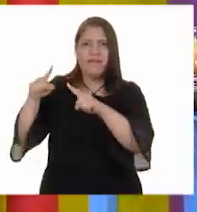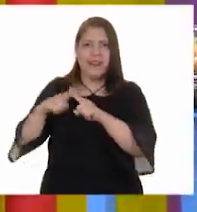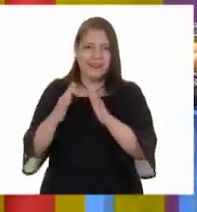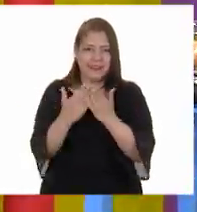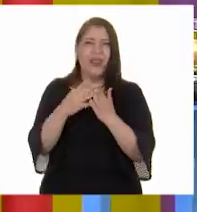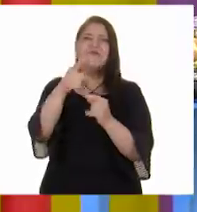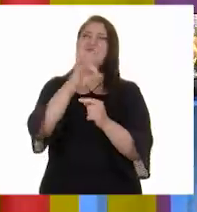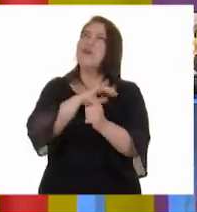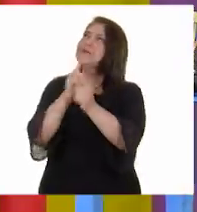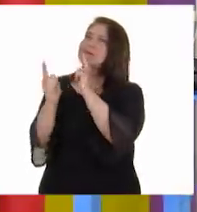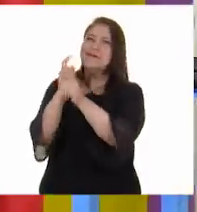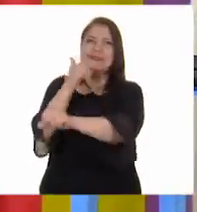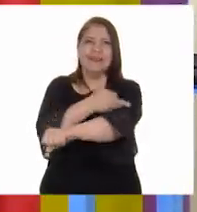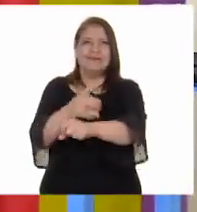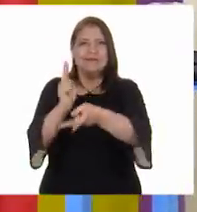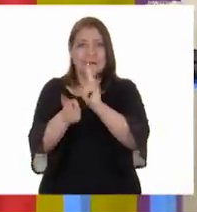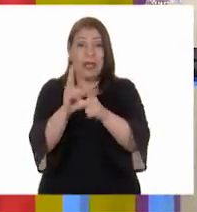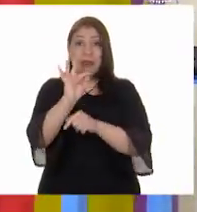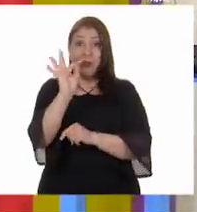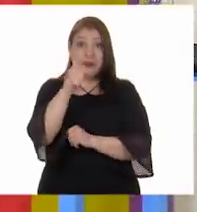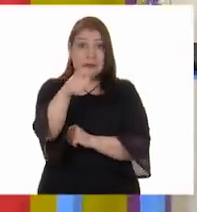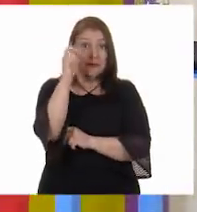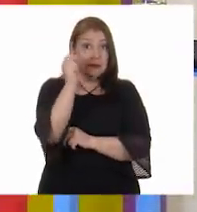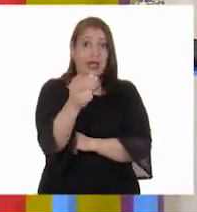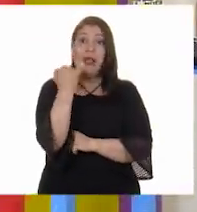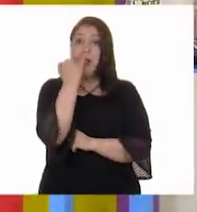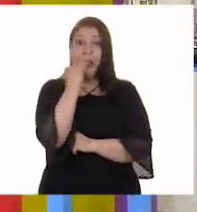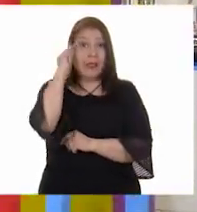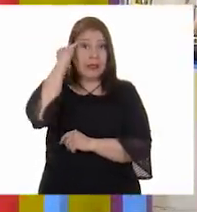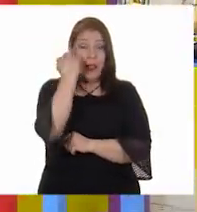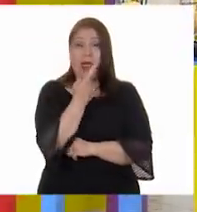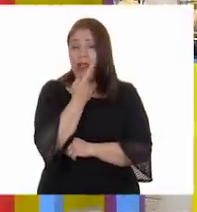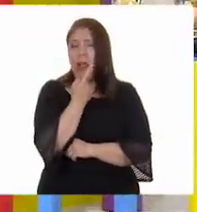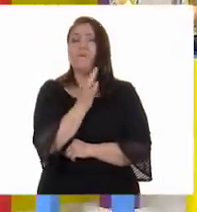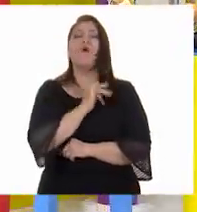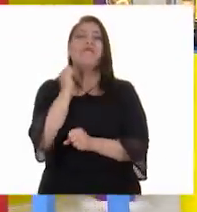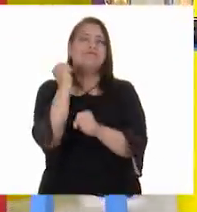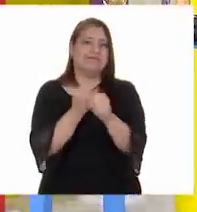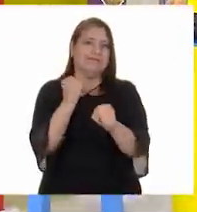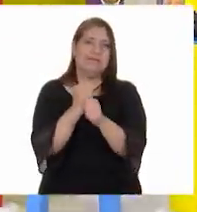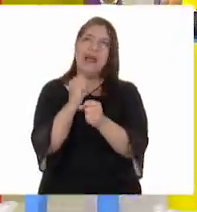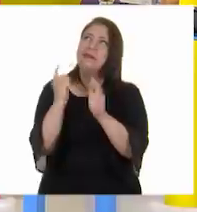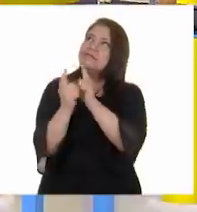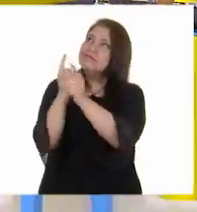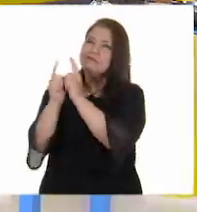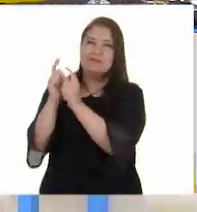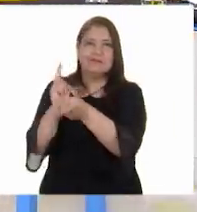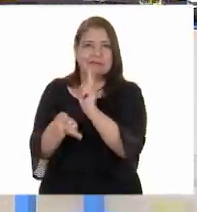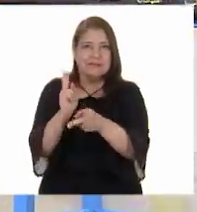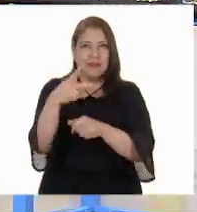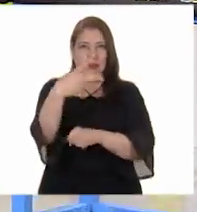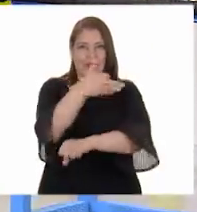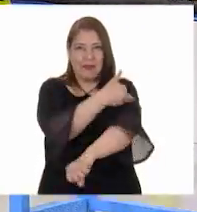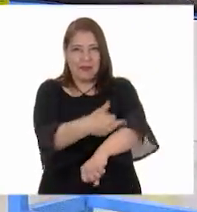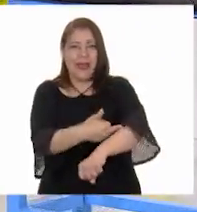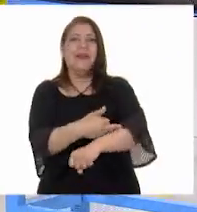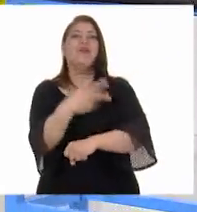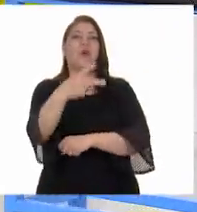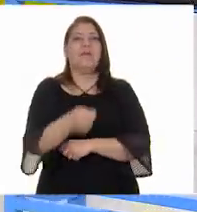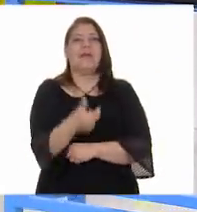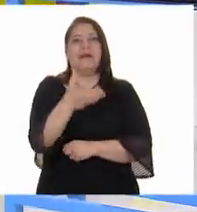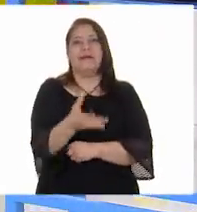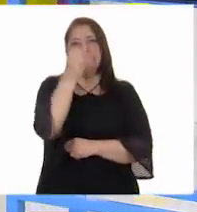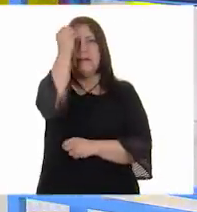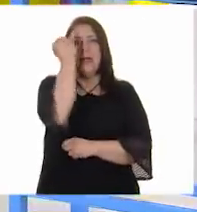con tu familia. Si tienes la fortuna de hablar una lengua indígena, aprovecha también este momento para practicarla y platica con tu familia en tu lengua materna.